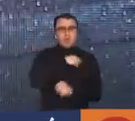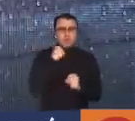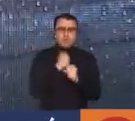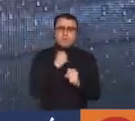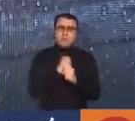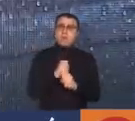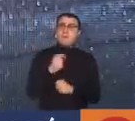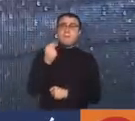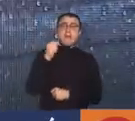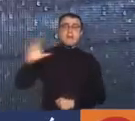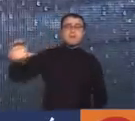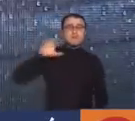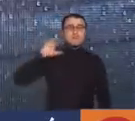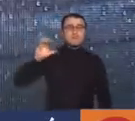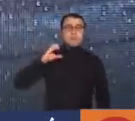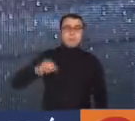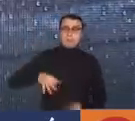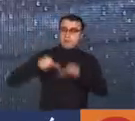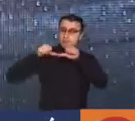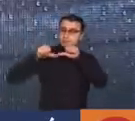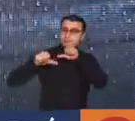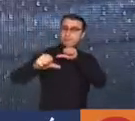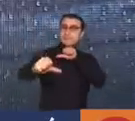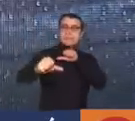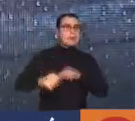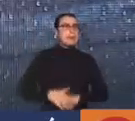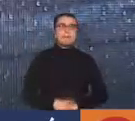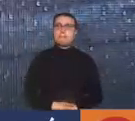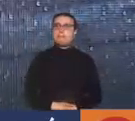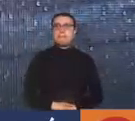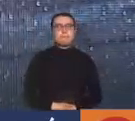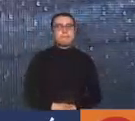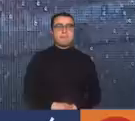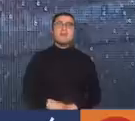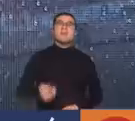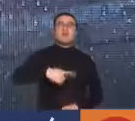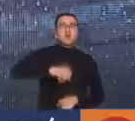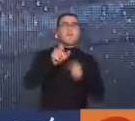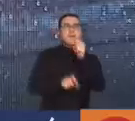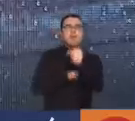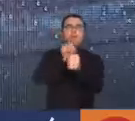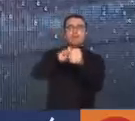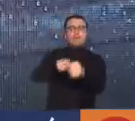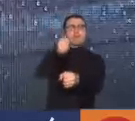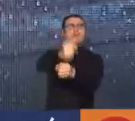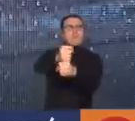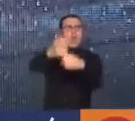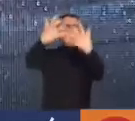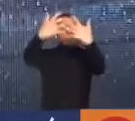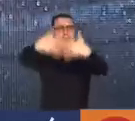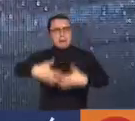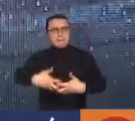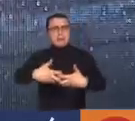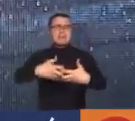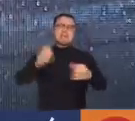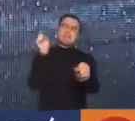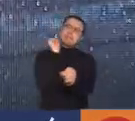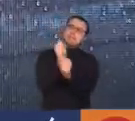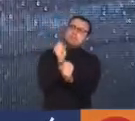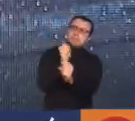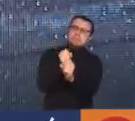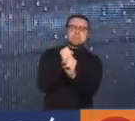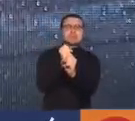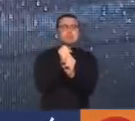trabajadoras no ganan salario. No son personas empleadas en empresas, obreros y obreras,